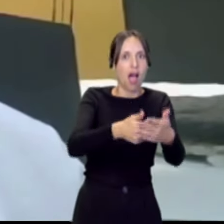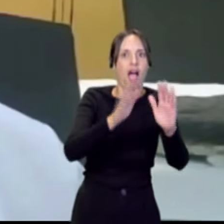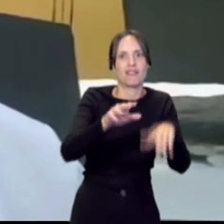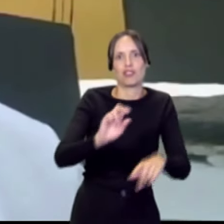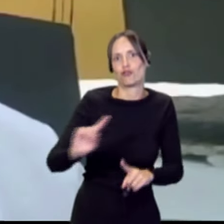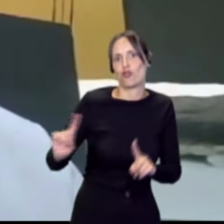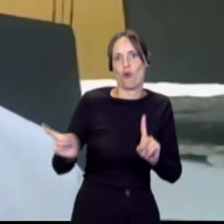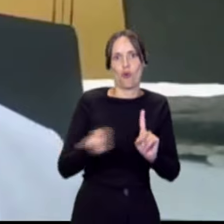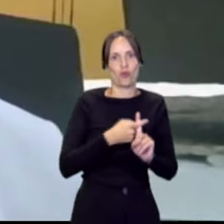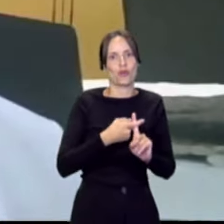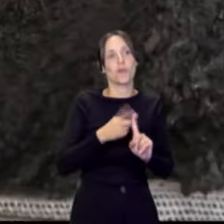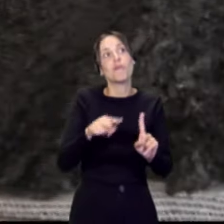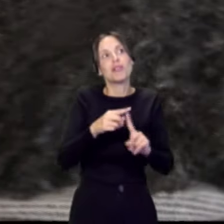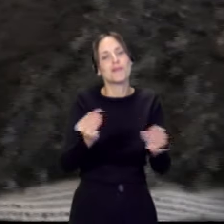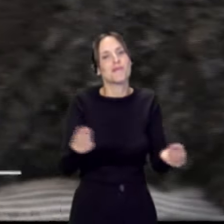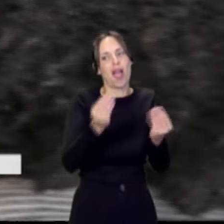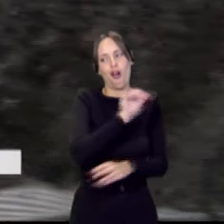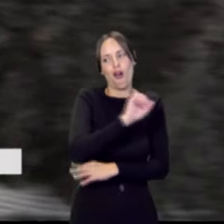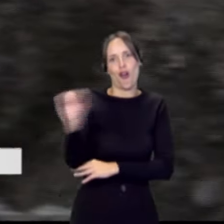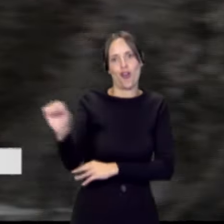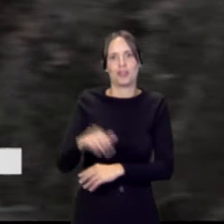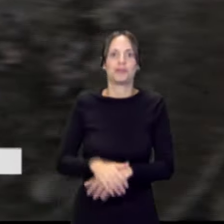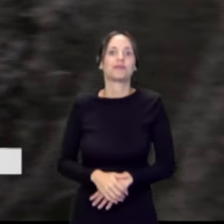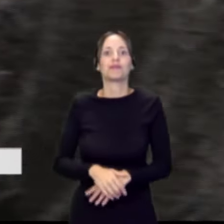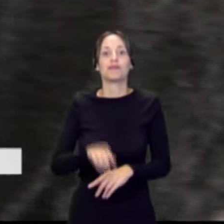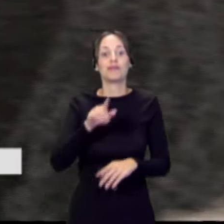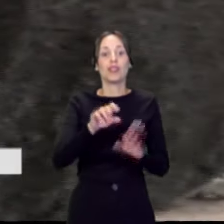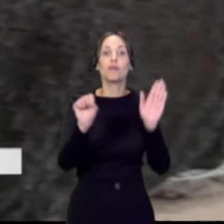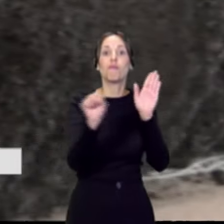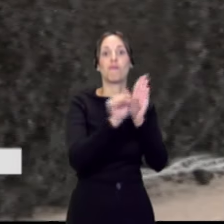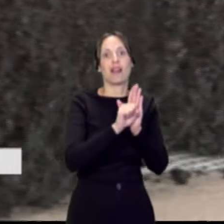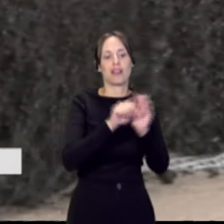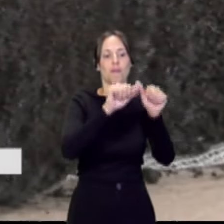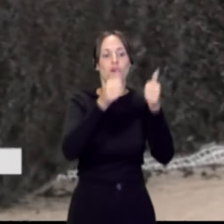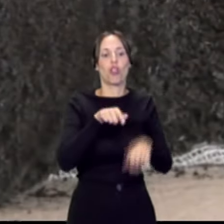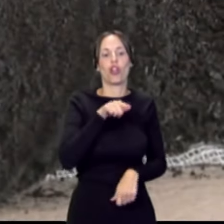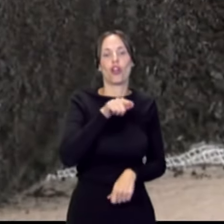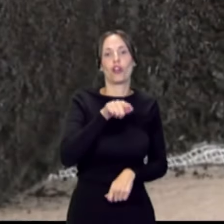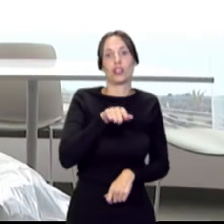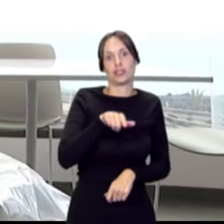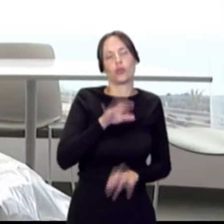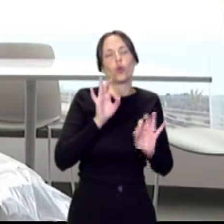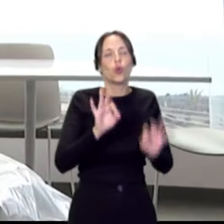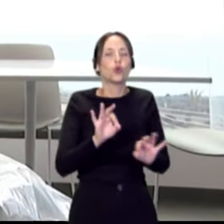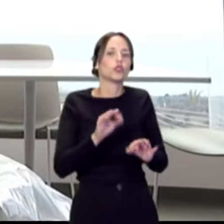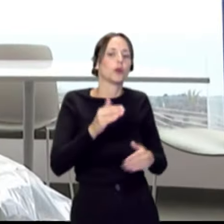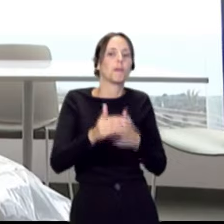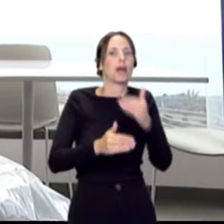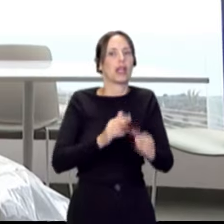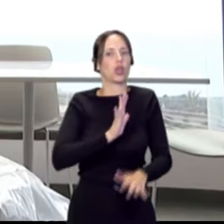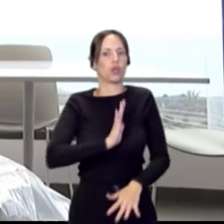solventarlos y mejorarlos. La patente de este innovador modelo se encuentra actualmente en periodo de aprobación.